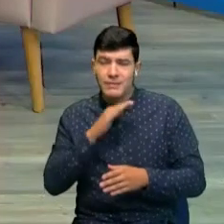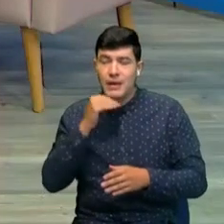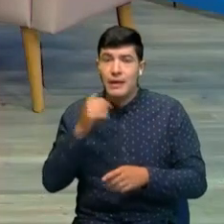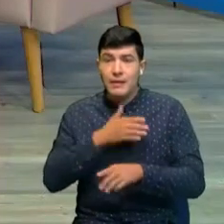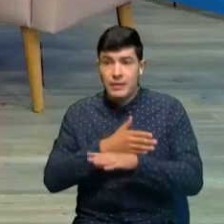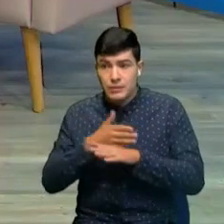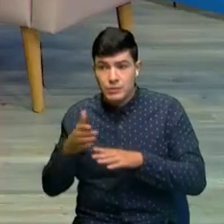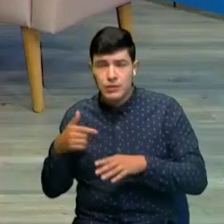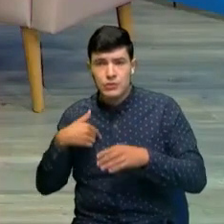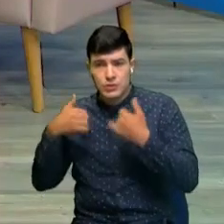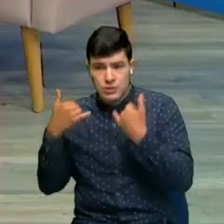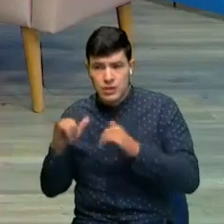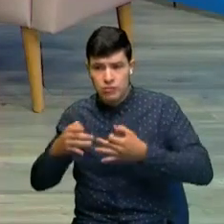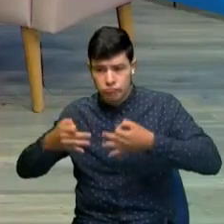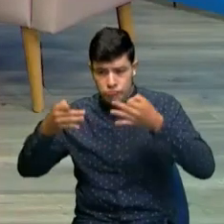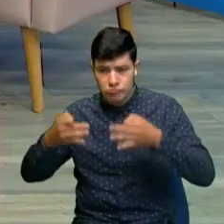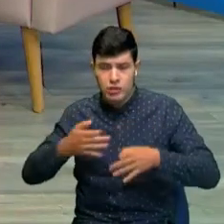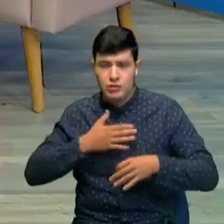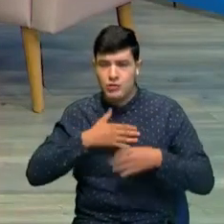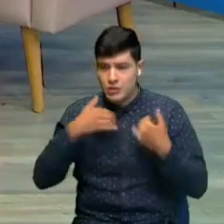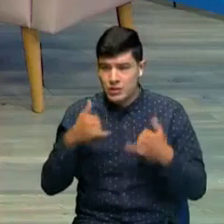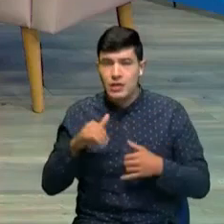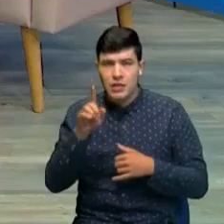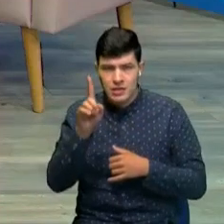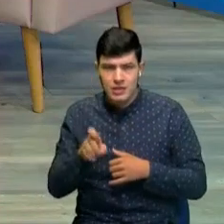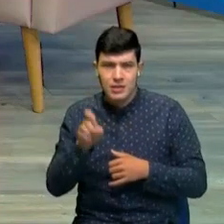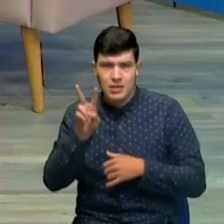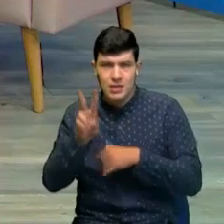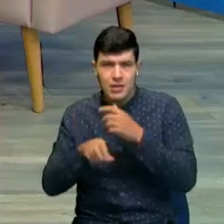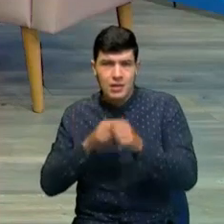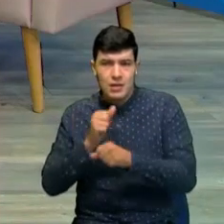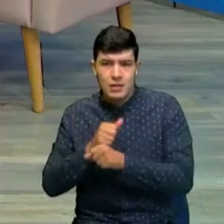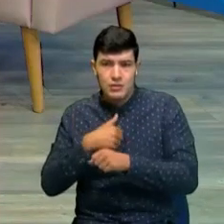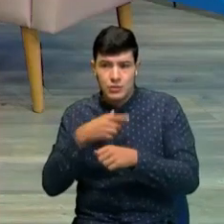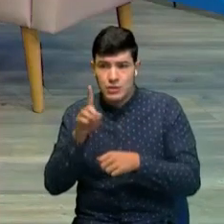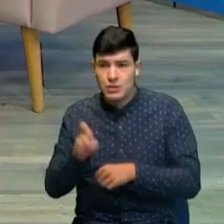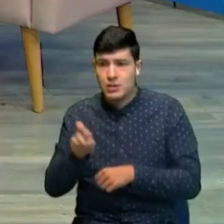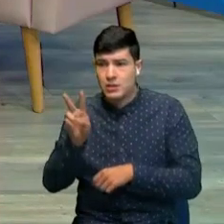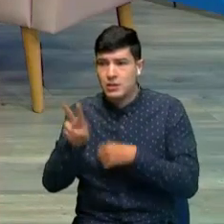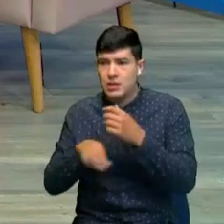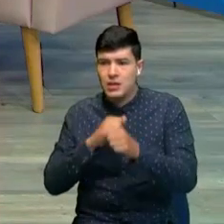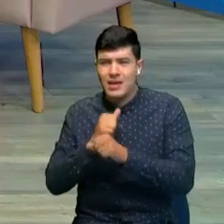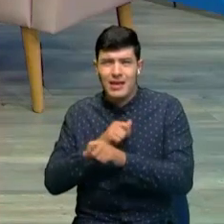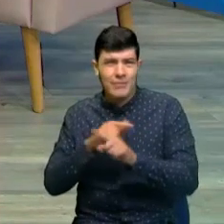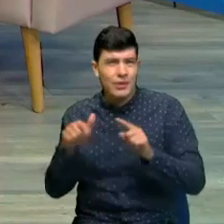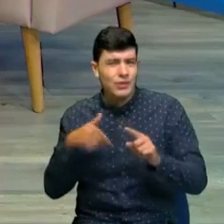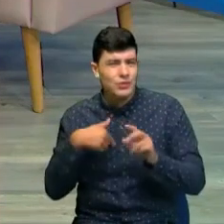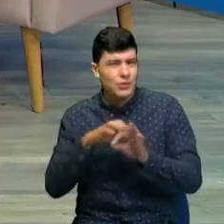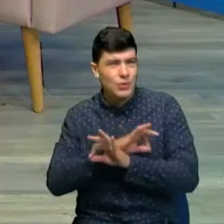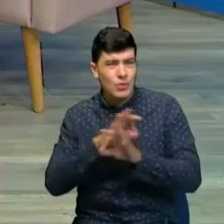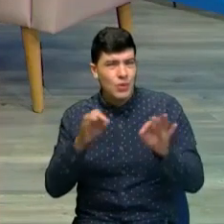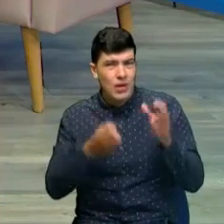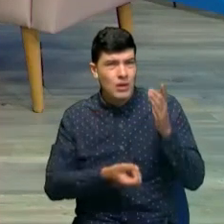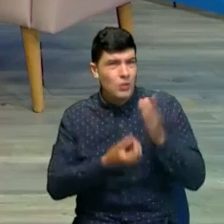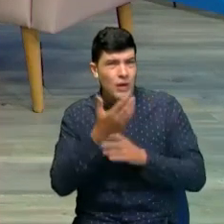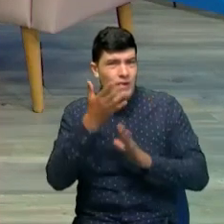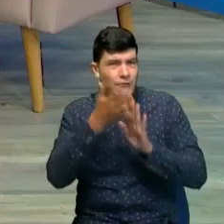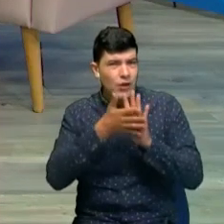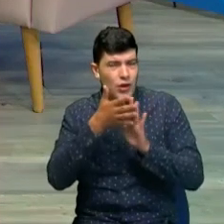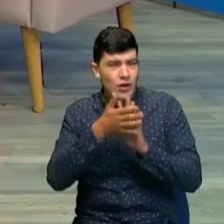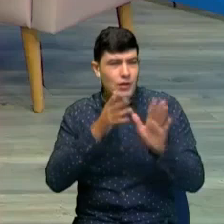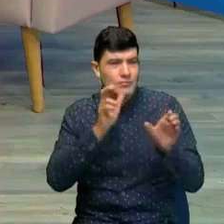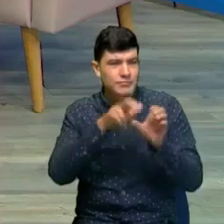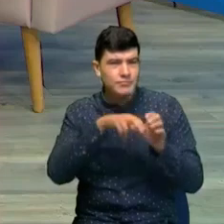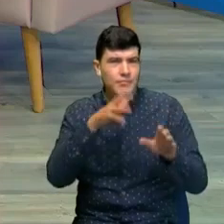ya cumplí los 60, yo tengo 62 en el momento, pero yo nunca he actualizado lo del, no he llenado el formulario